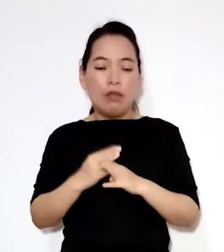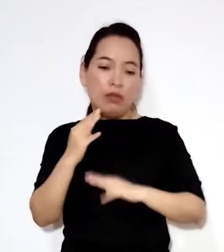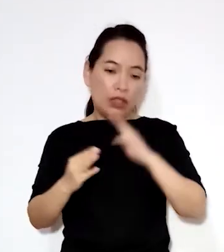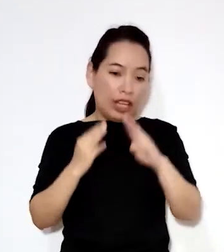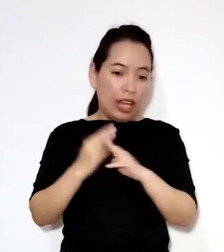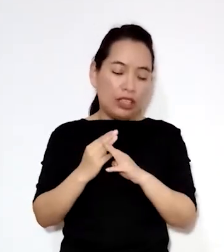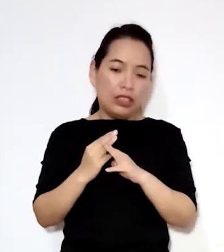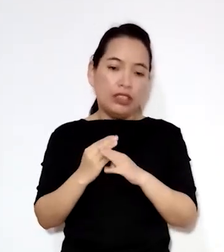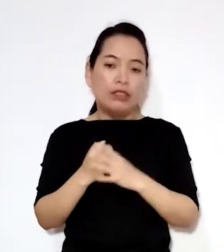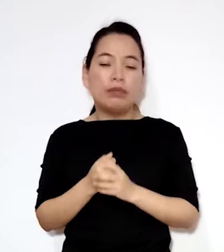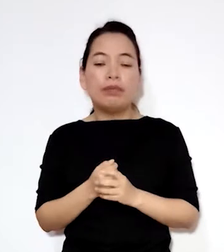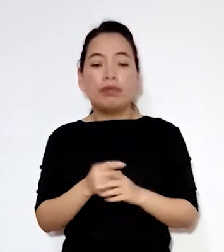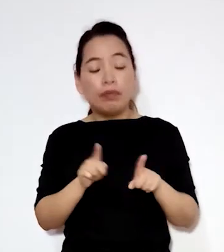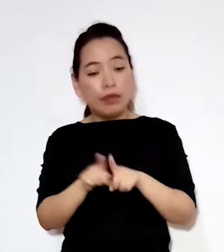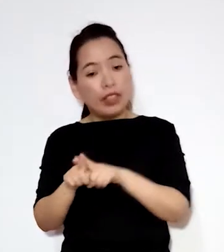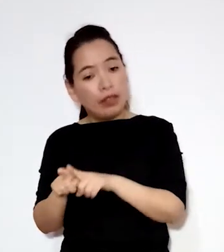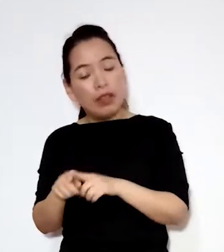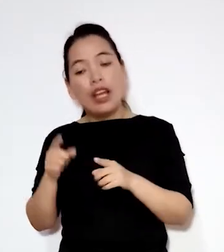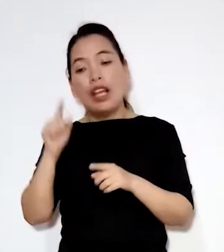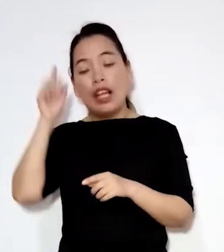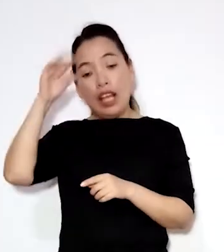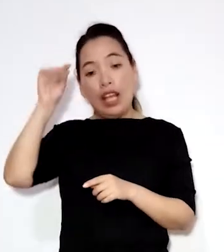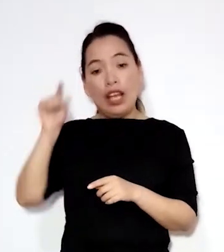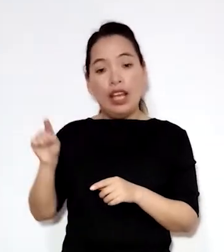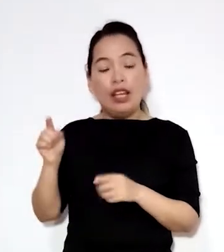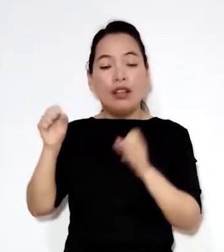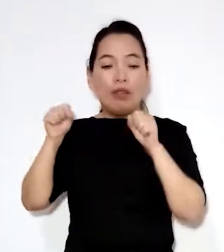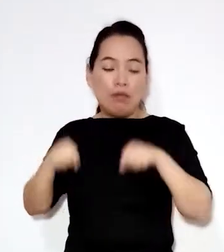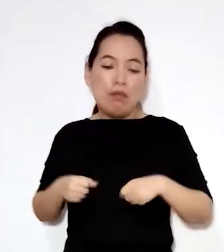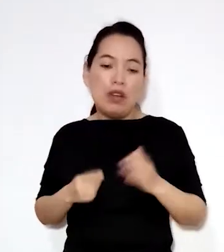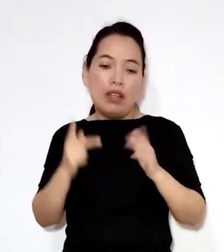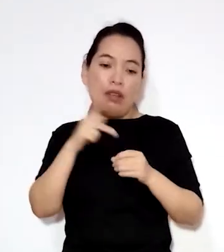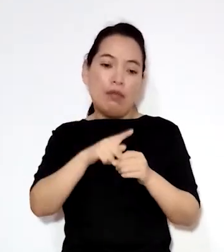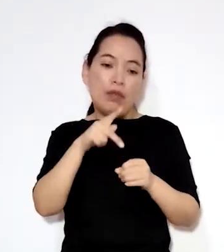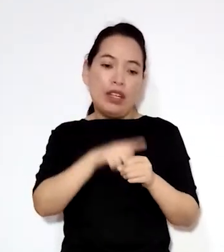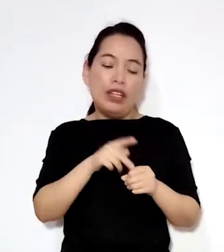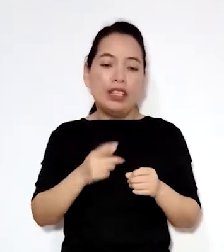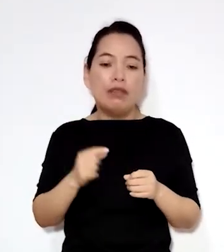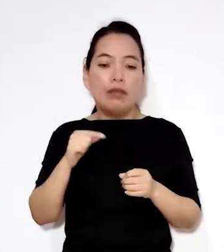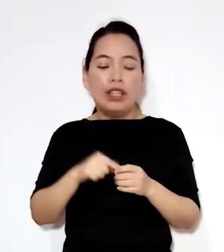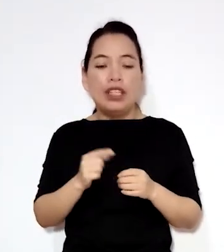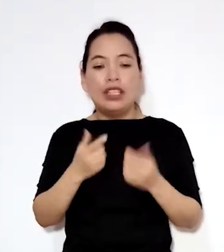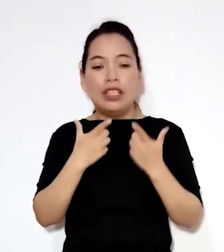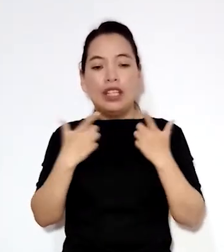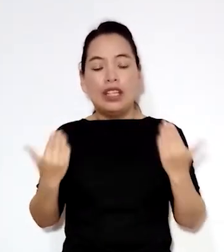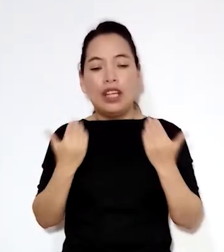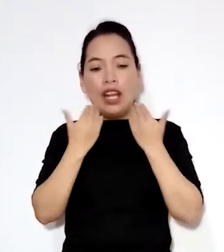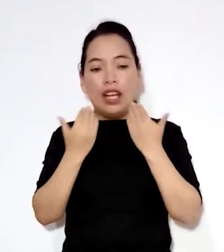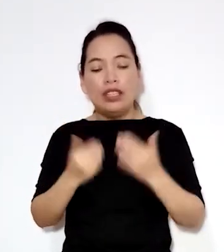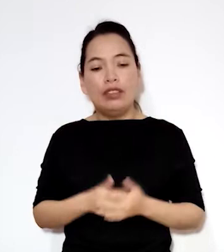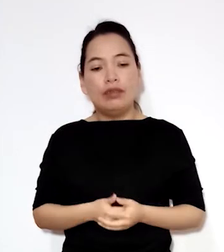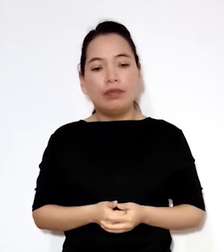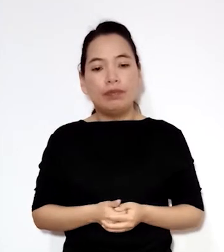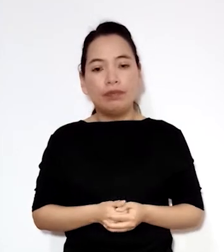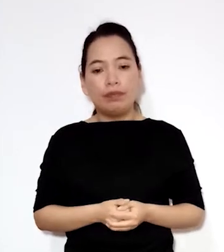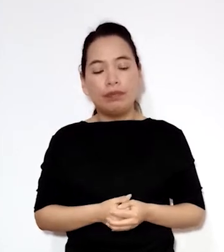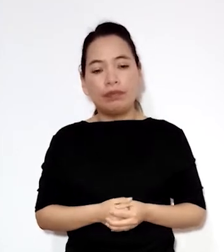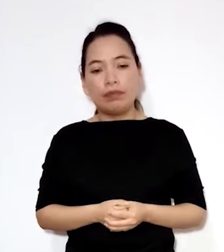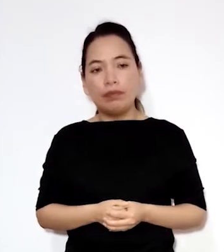yo quisiera pasar ahora la palabra a Muñoz, que es coordinador de políticas de